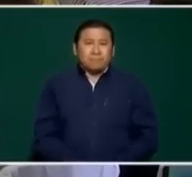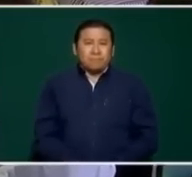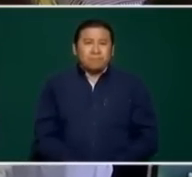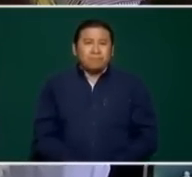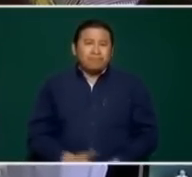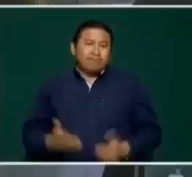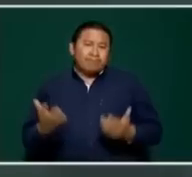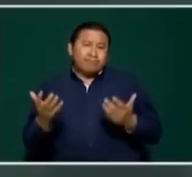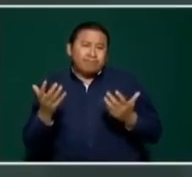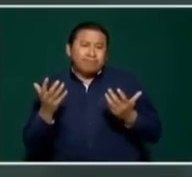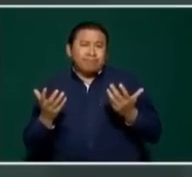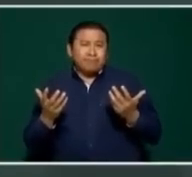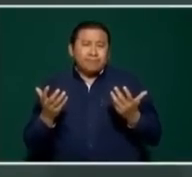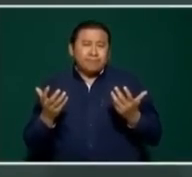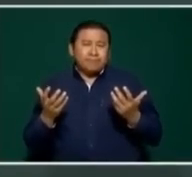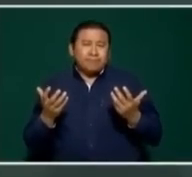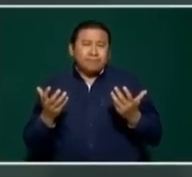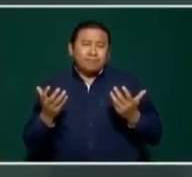como